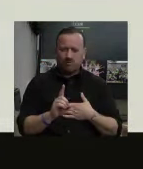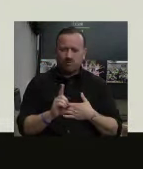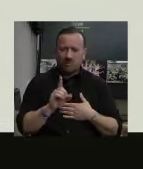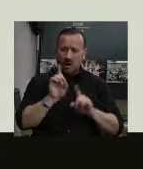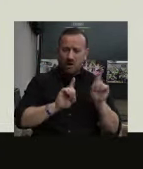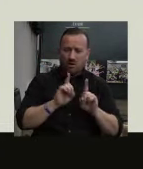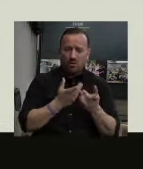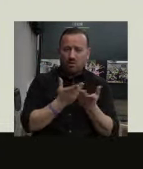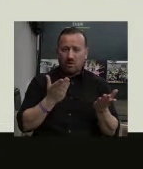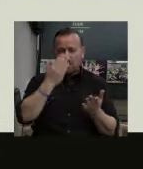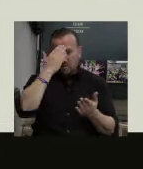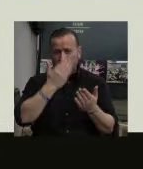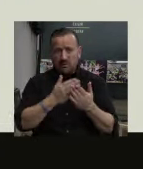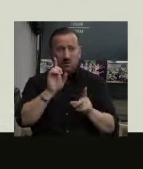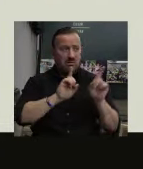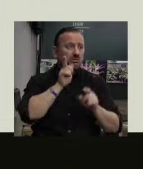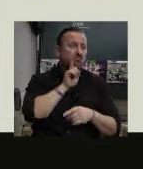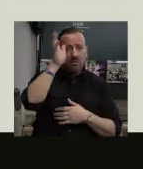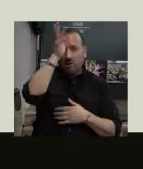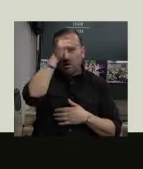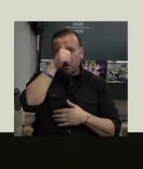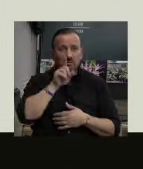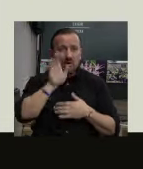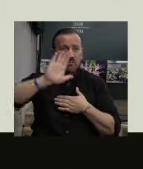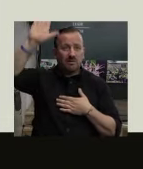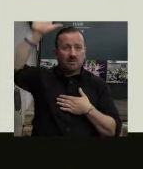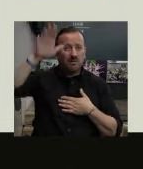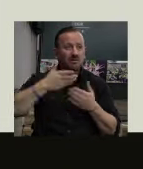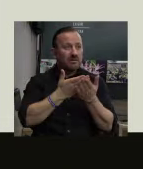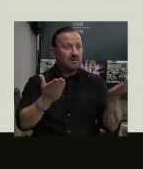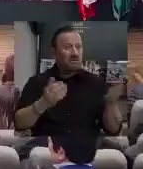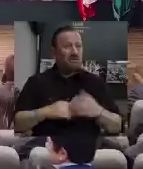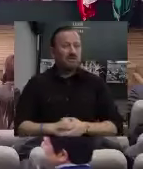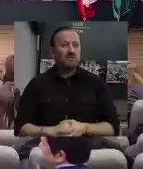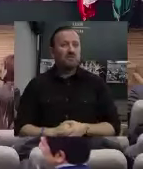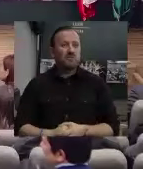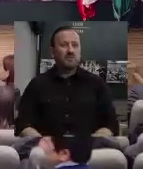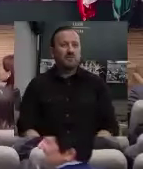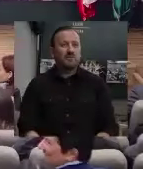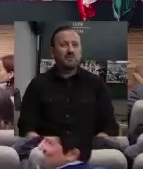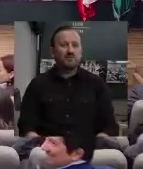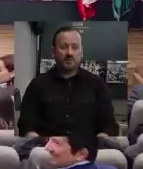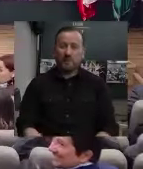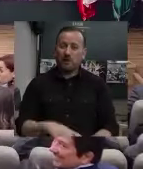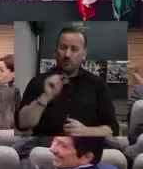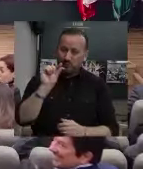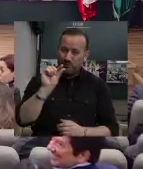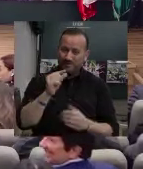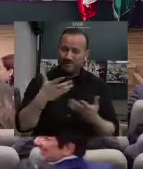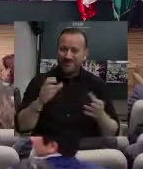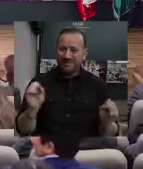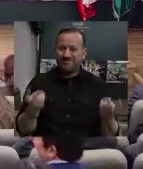algunos de los presentes están enamorados podrían levantar la mano si hay alguien bueno somos pocos pero